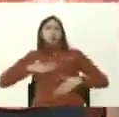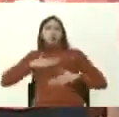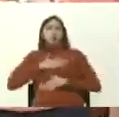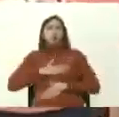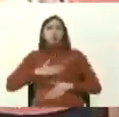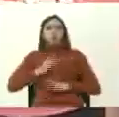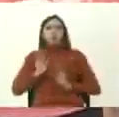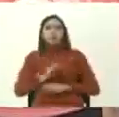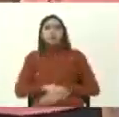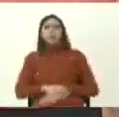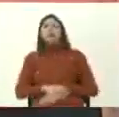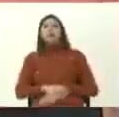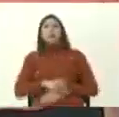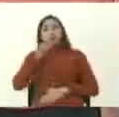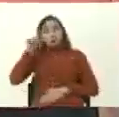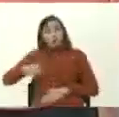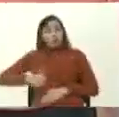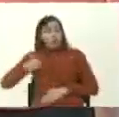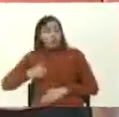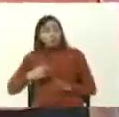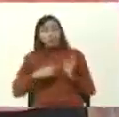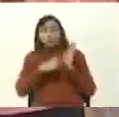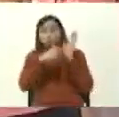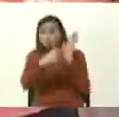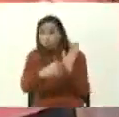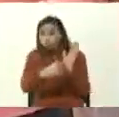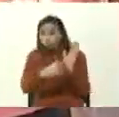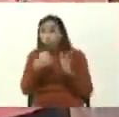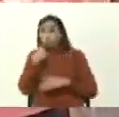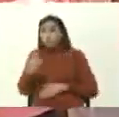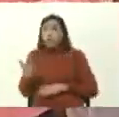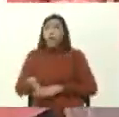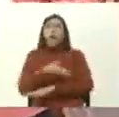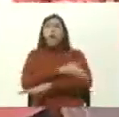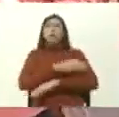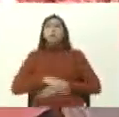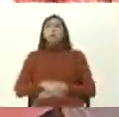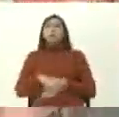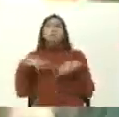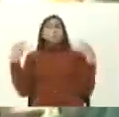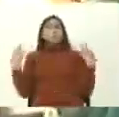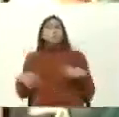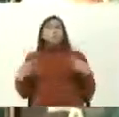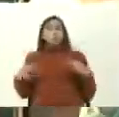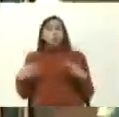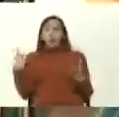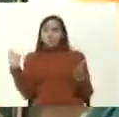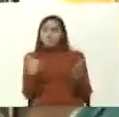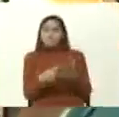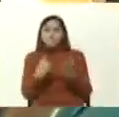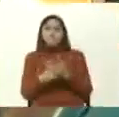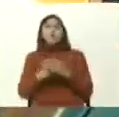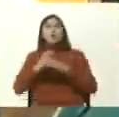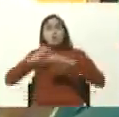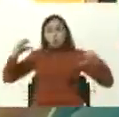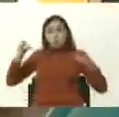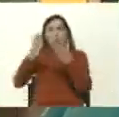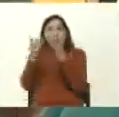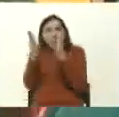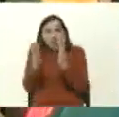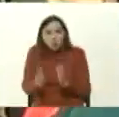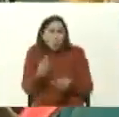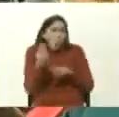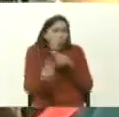clases. Pero quisiera aprovechar para mostrar algo que usted decía hace poco, lo sencillo que es el cobro del pasaje estudiantil una vez que